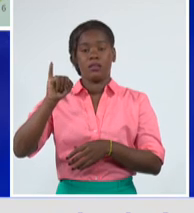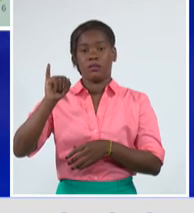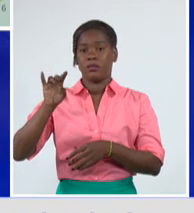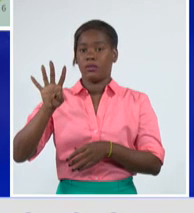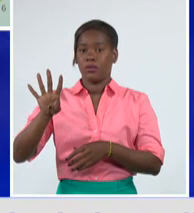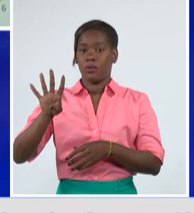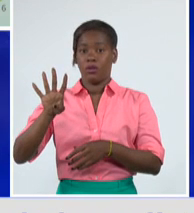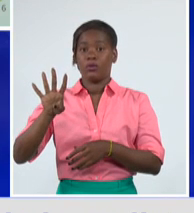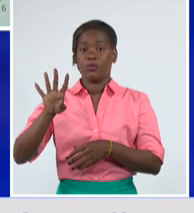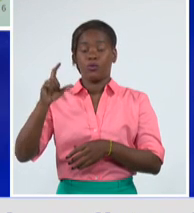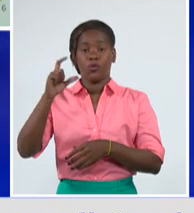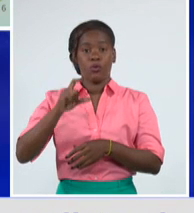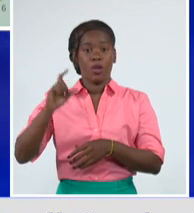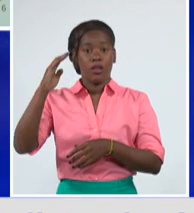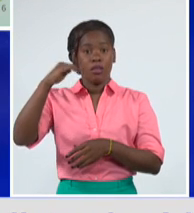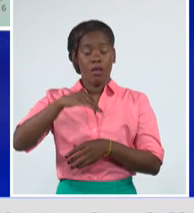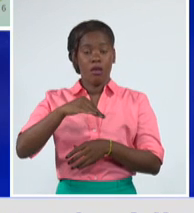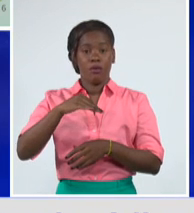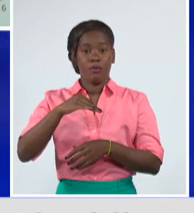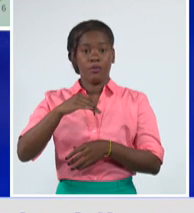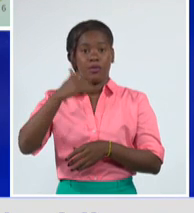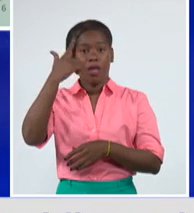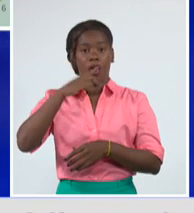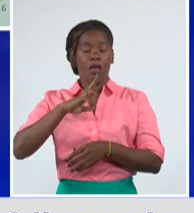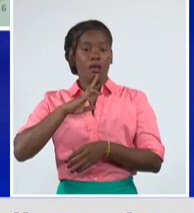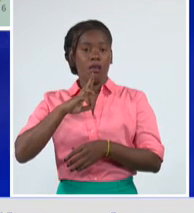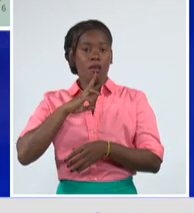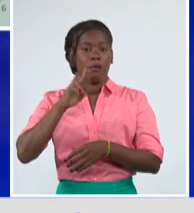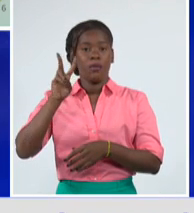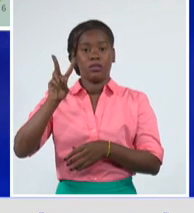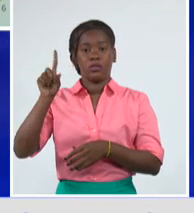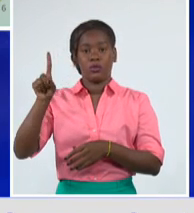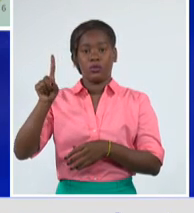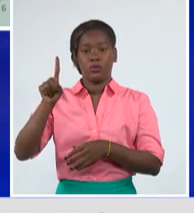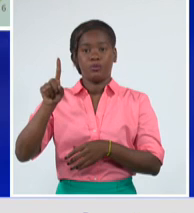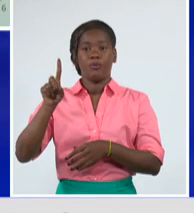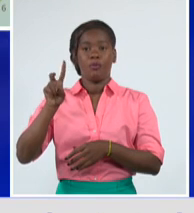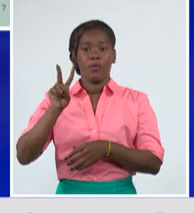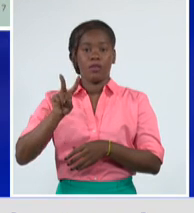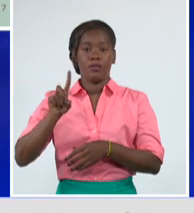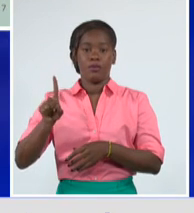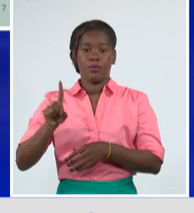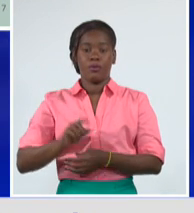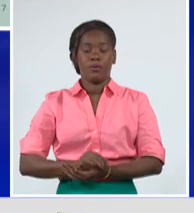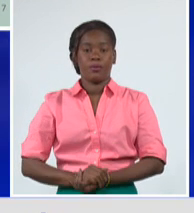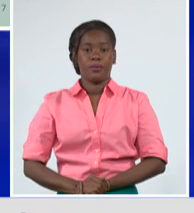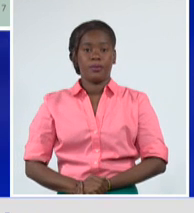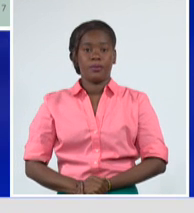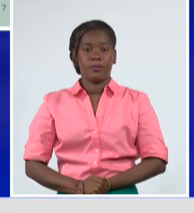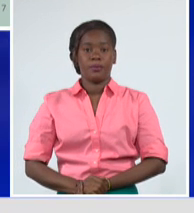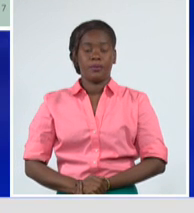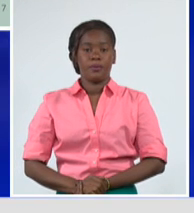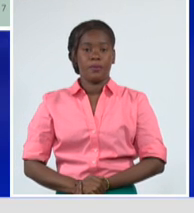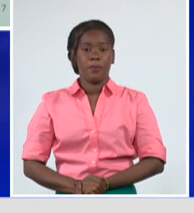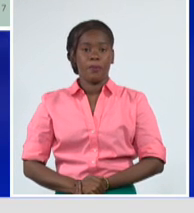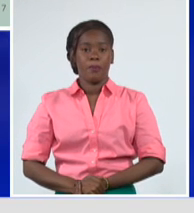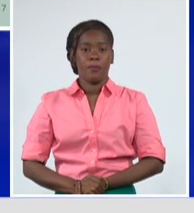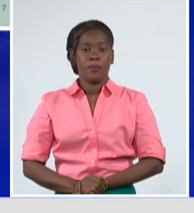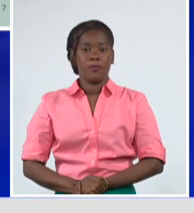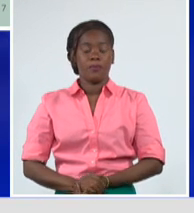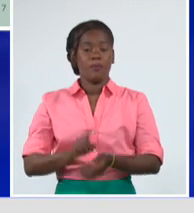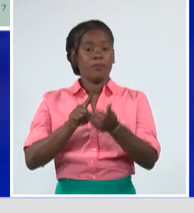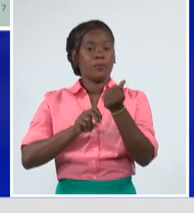Aguada de Pasajeros 21 casos autóctonos en cada uno de ellos. Villa Clara logra